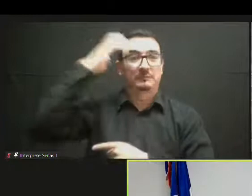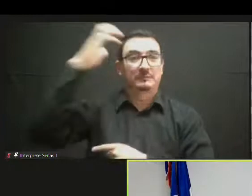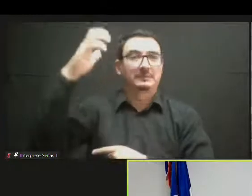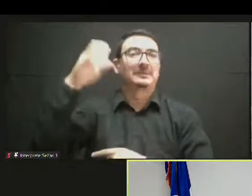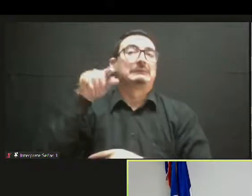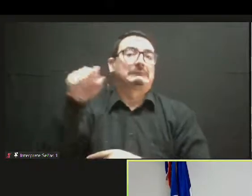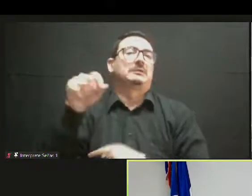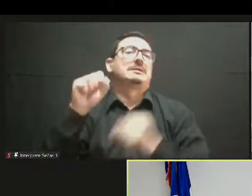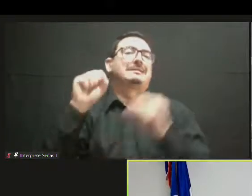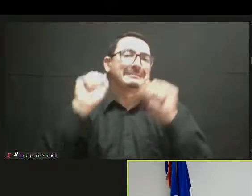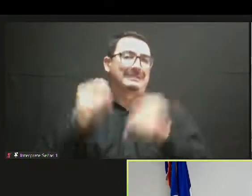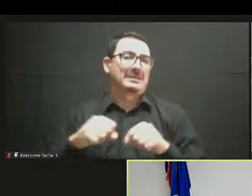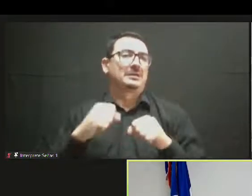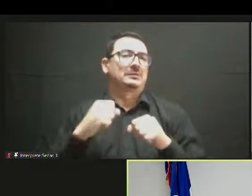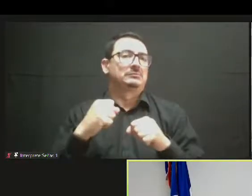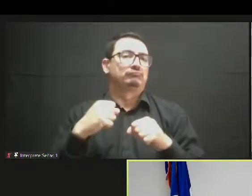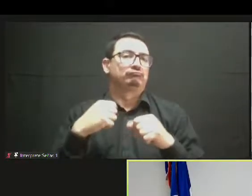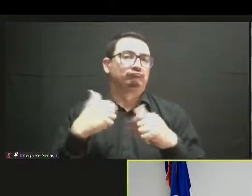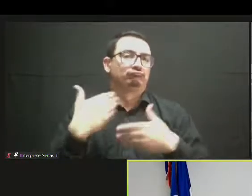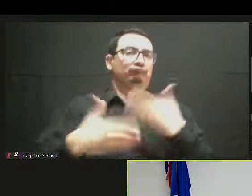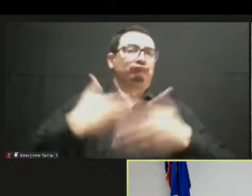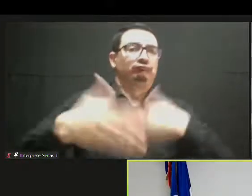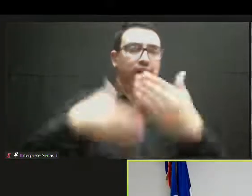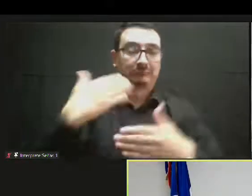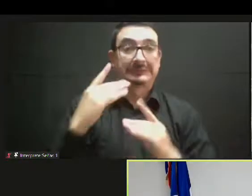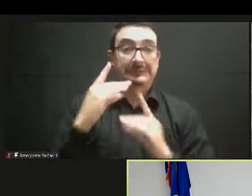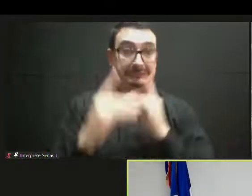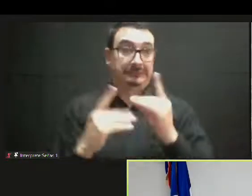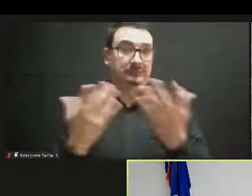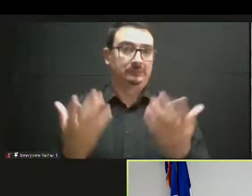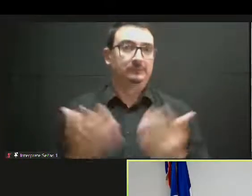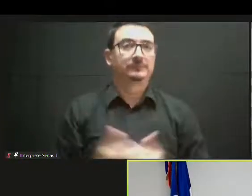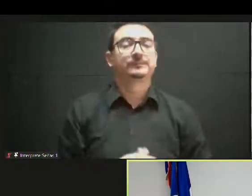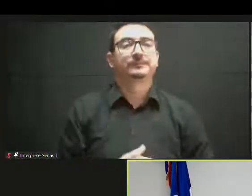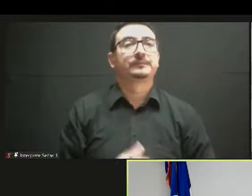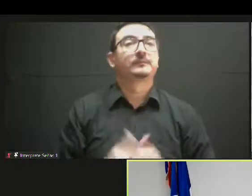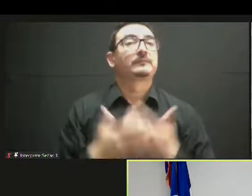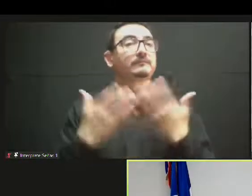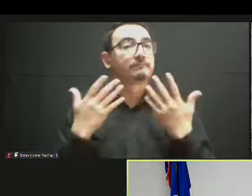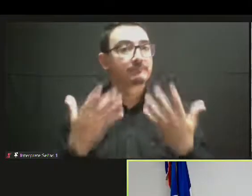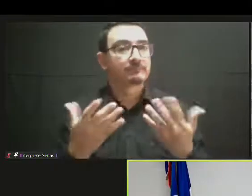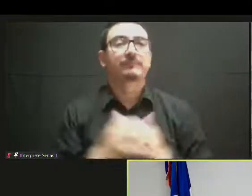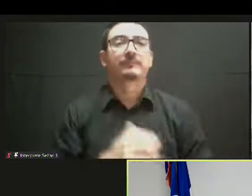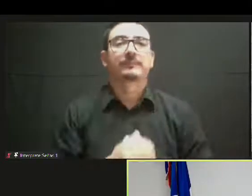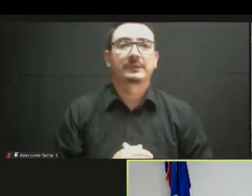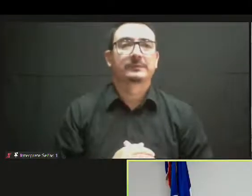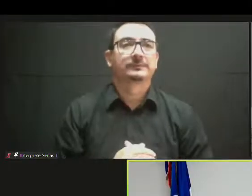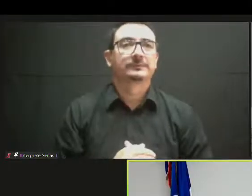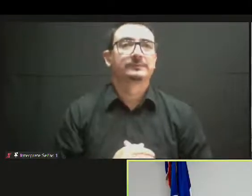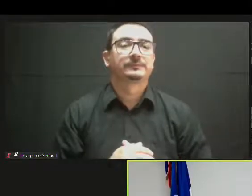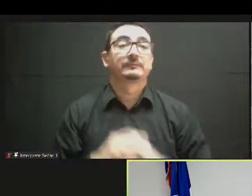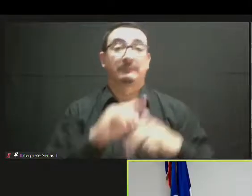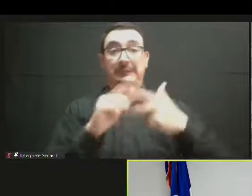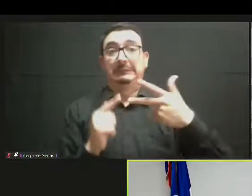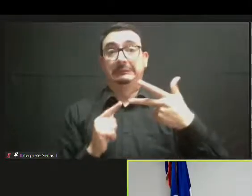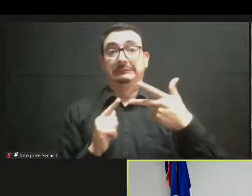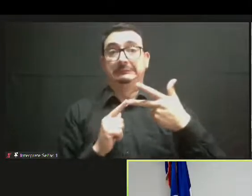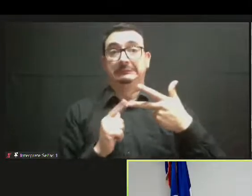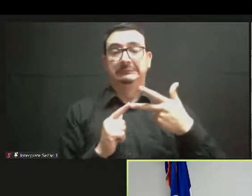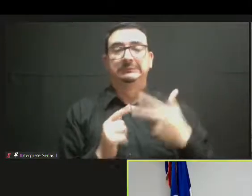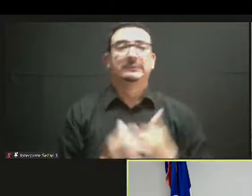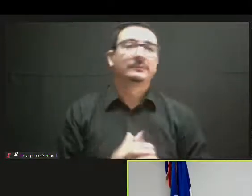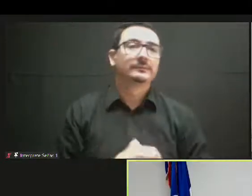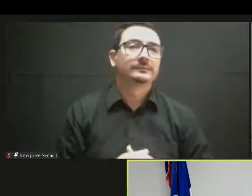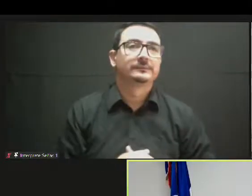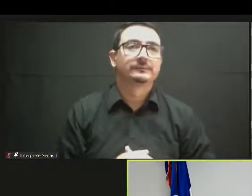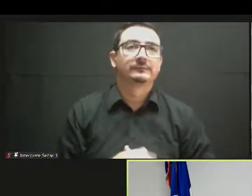desarrollo del sector de servicios modernos. Un tercer pilar es el de inversión y financiamiento, donde